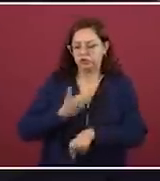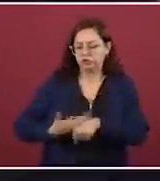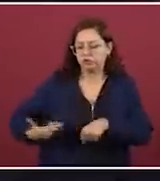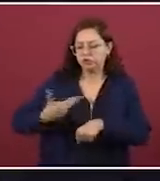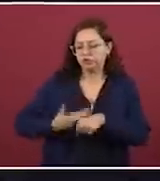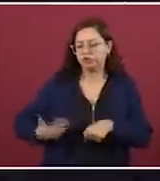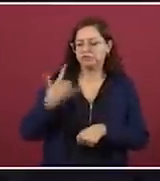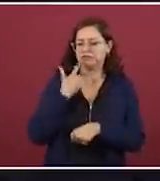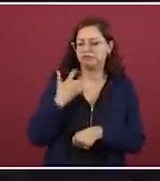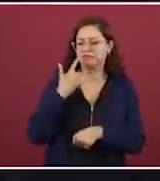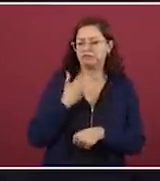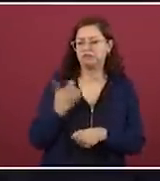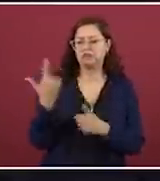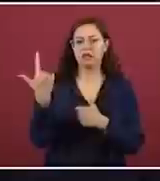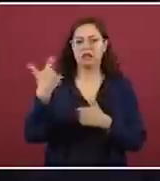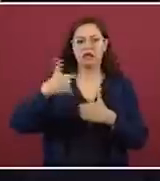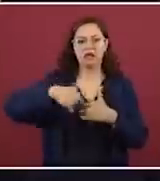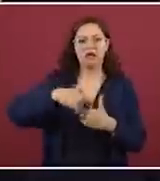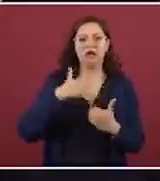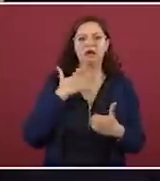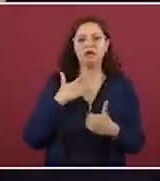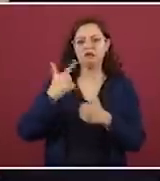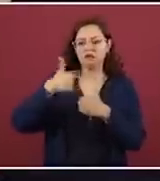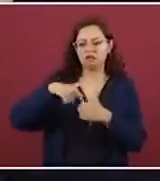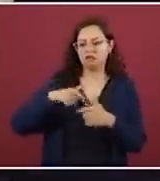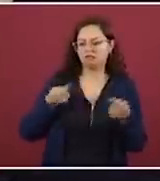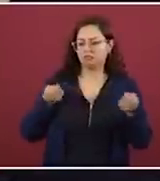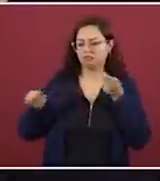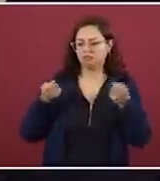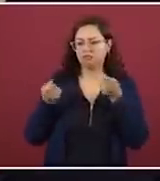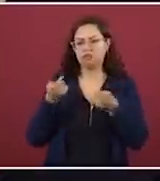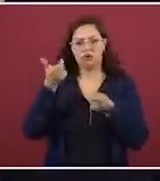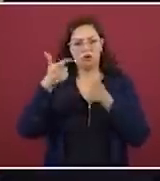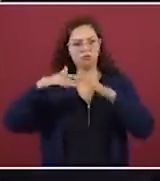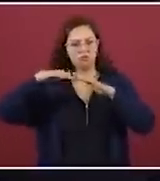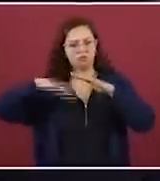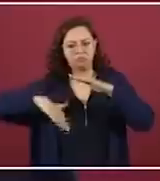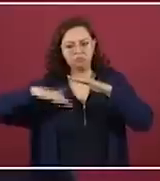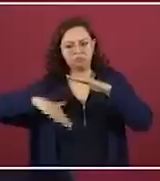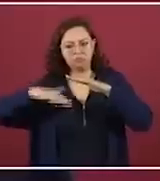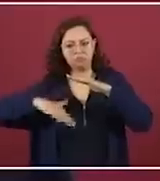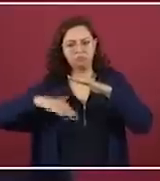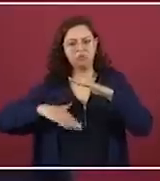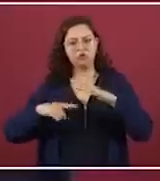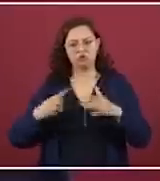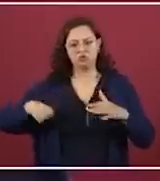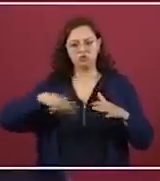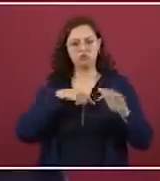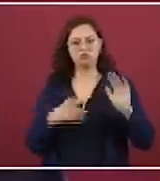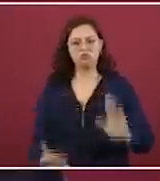aumente el precio de los combustibles. Fue nuestro compromiso